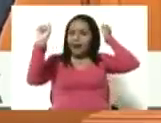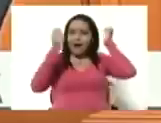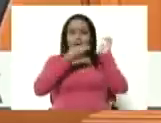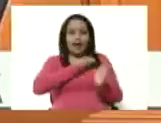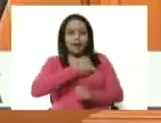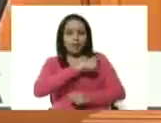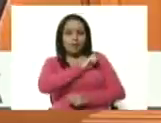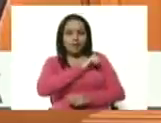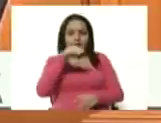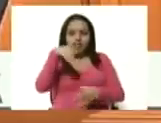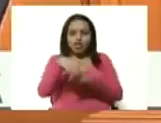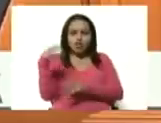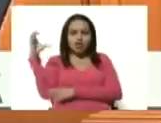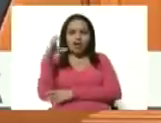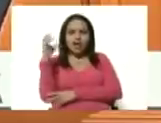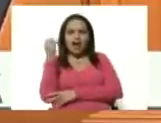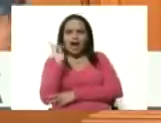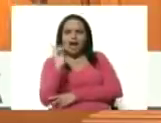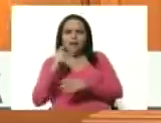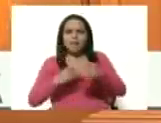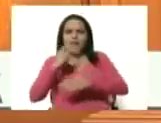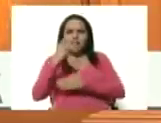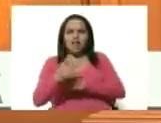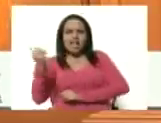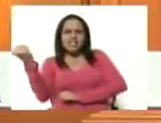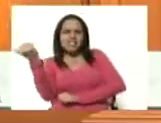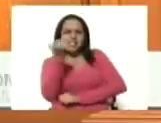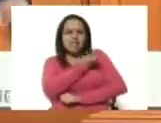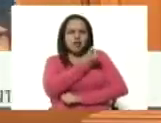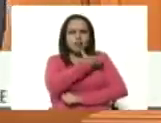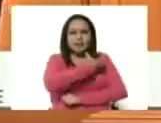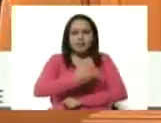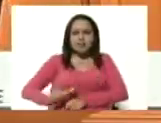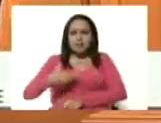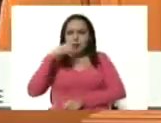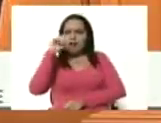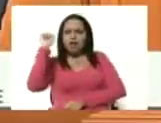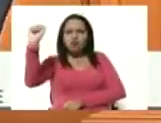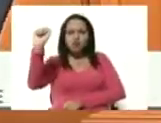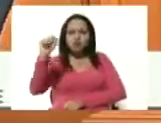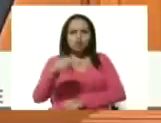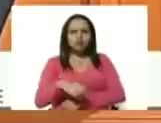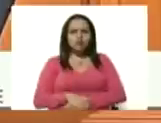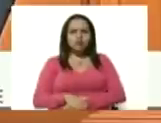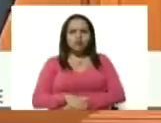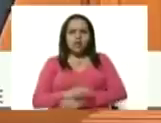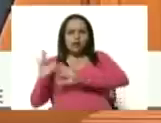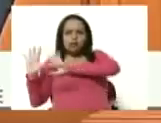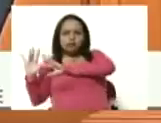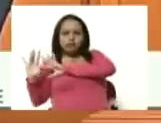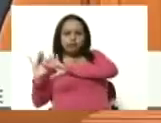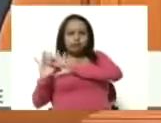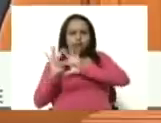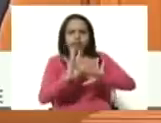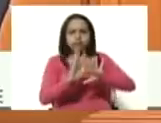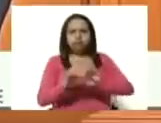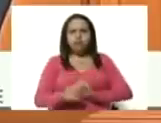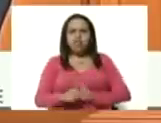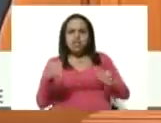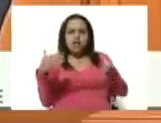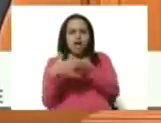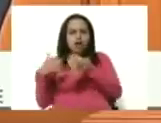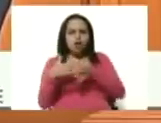en Caracas, se planificó el asesinato de Nicolás Maduro y la incursión armada de